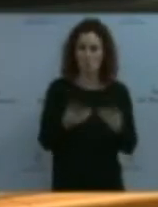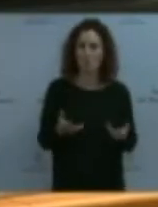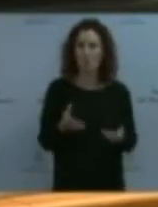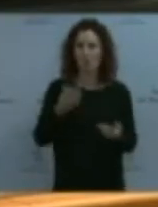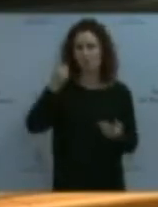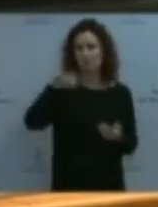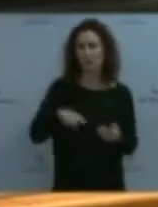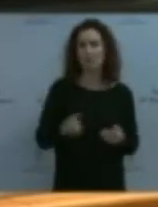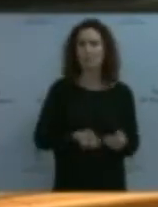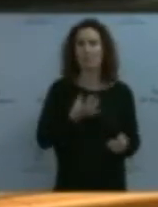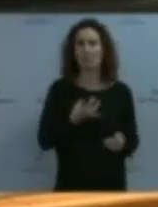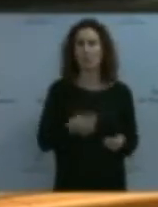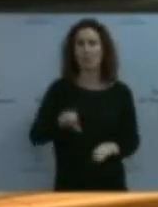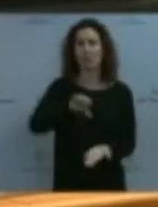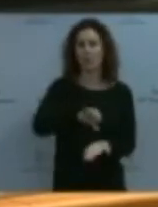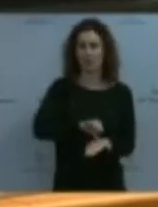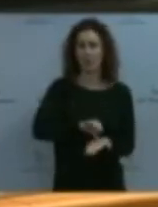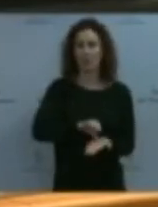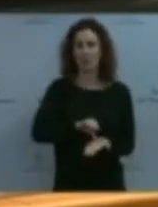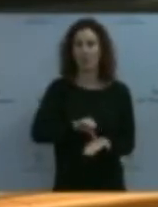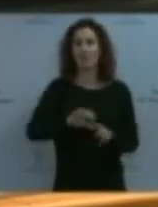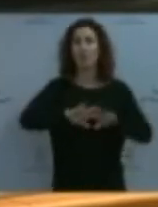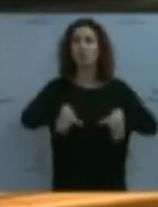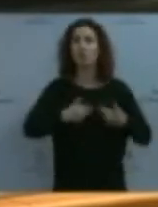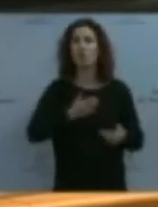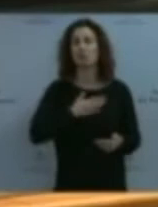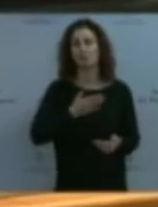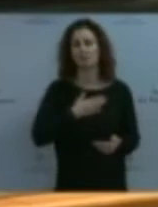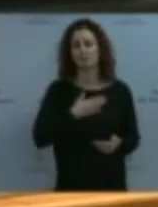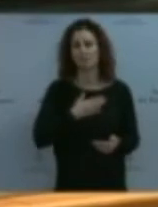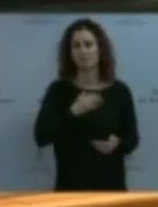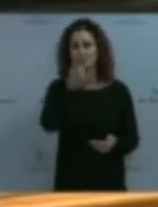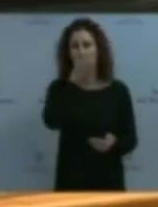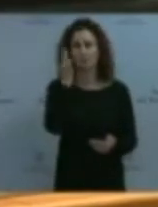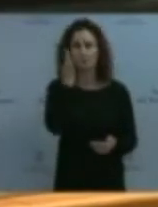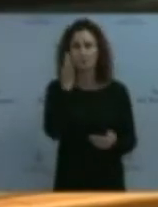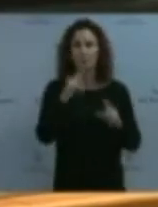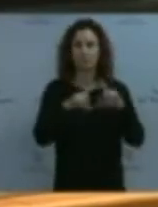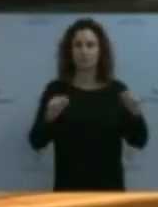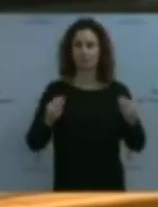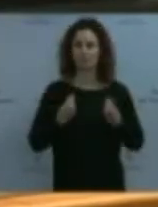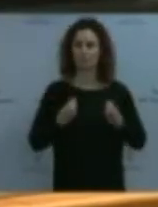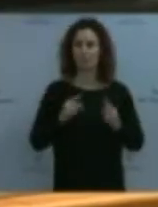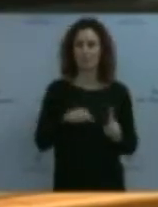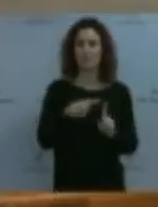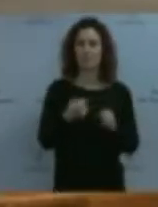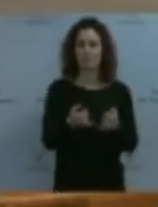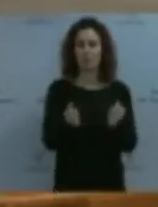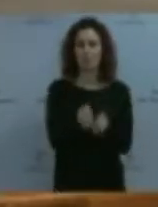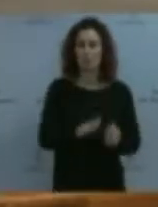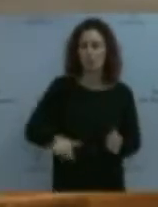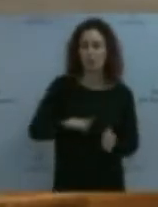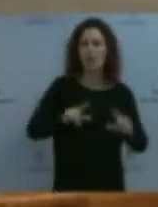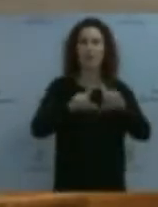es de todos y de todas las asturianas y, como tal, no solo para el concejo donde se ubica, sino para toda Asturias, tiene esa vinculación emocional